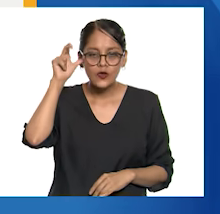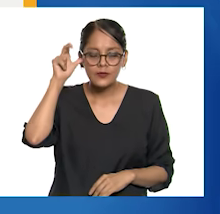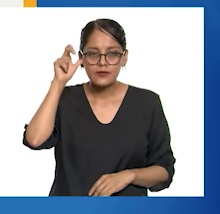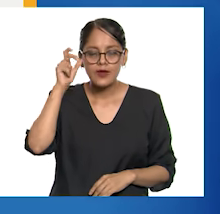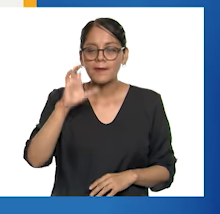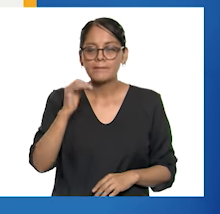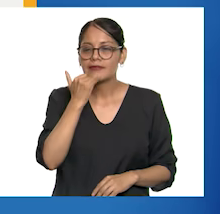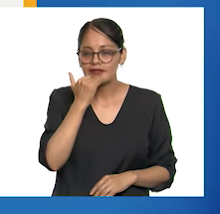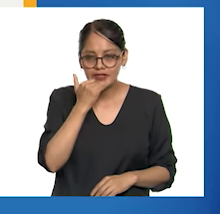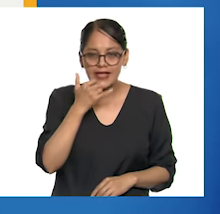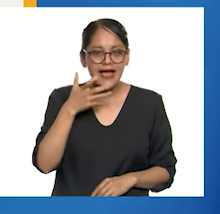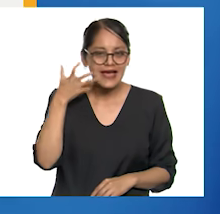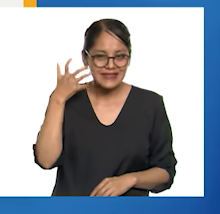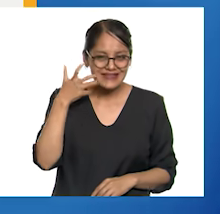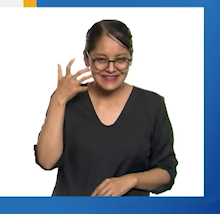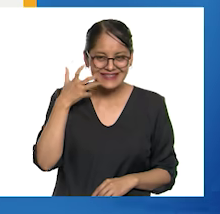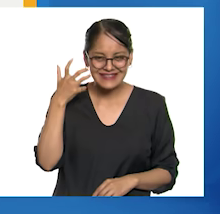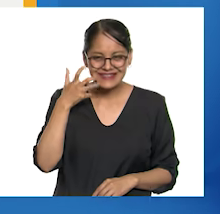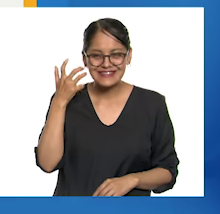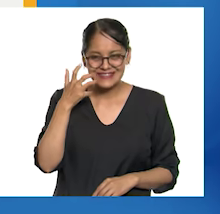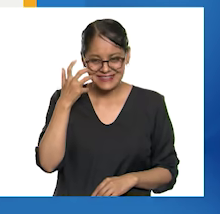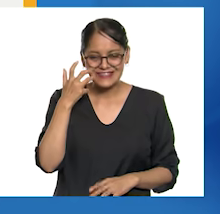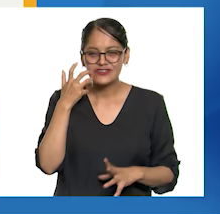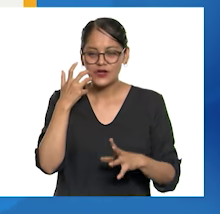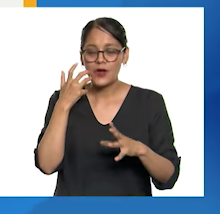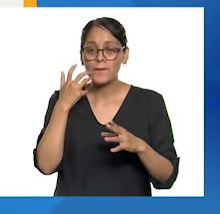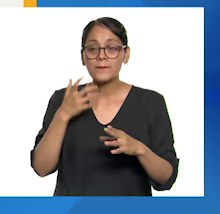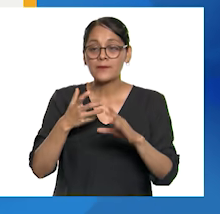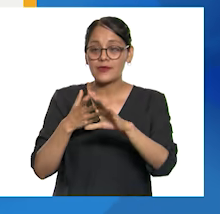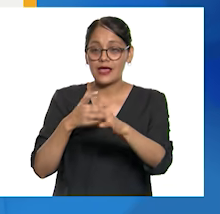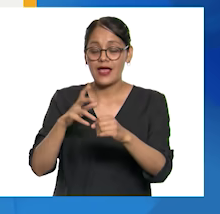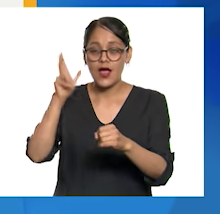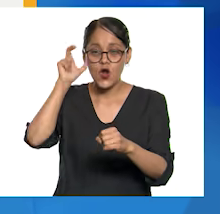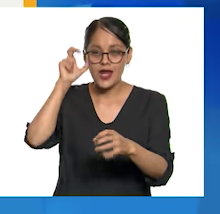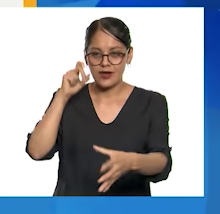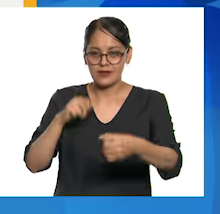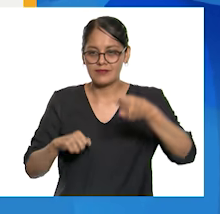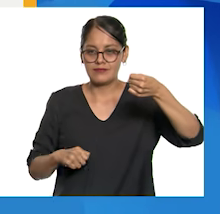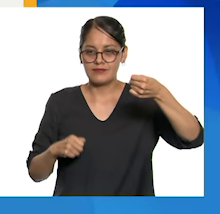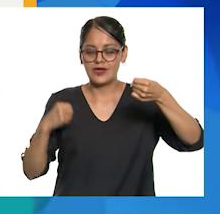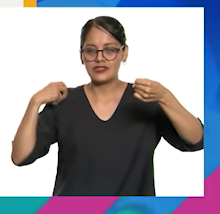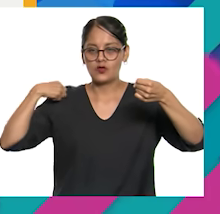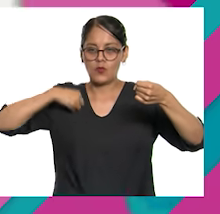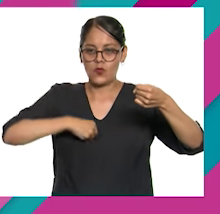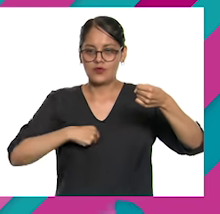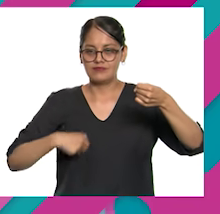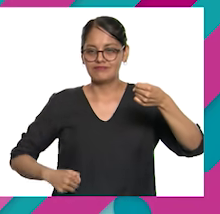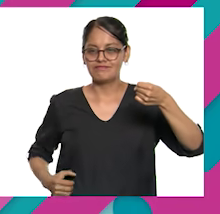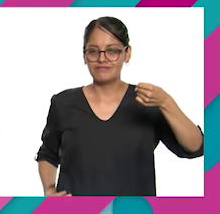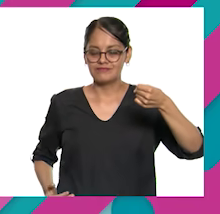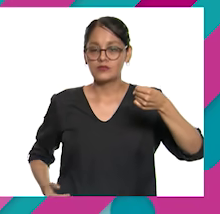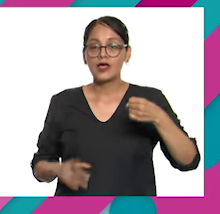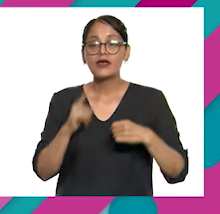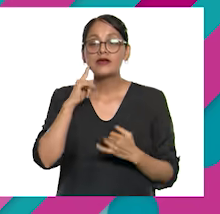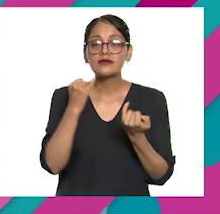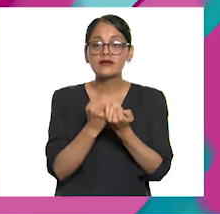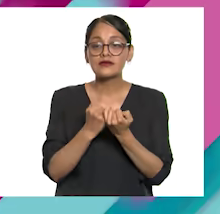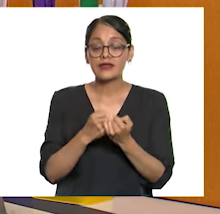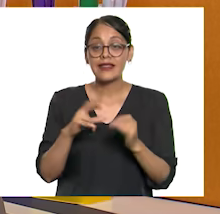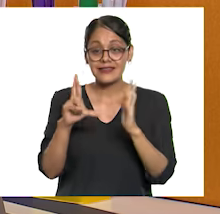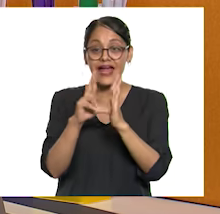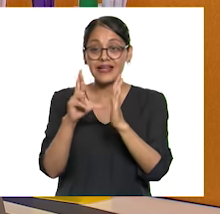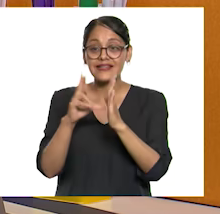digo, el gatito, tiene al conejito en la mano y su bolsa en la otra. Estas tarjetas nos las enviaron unos